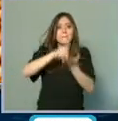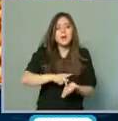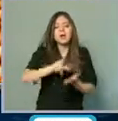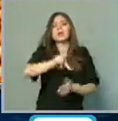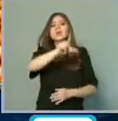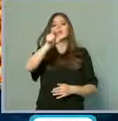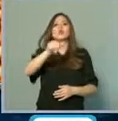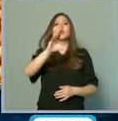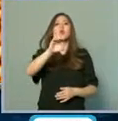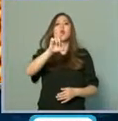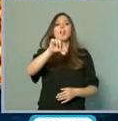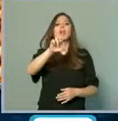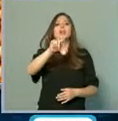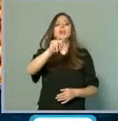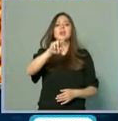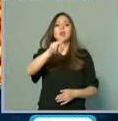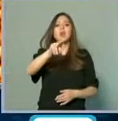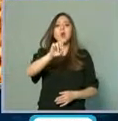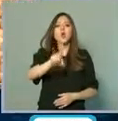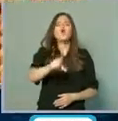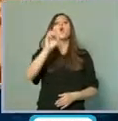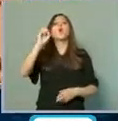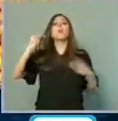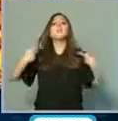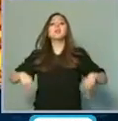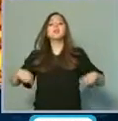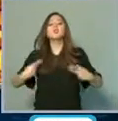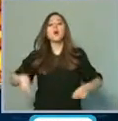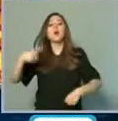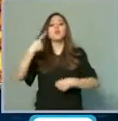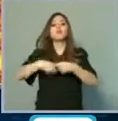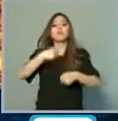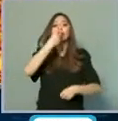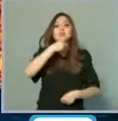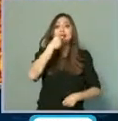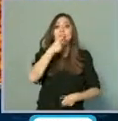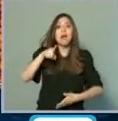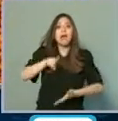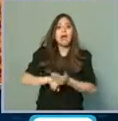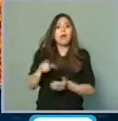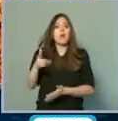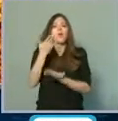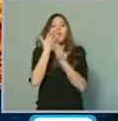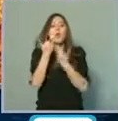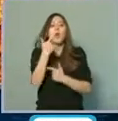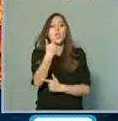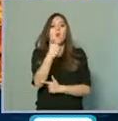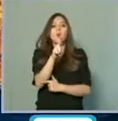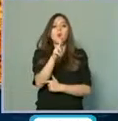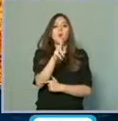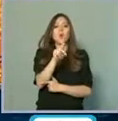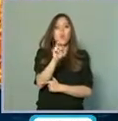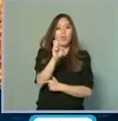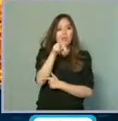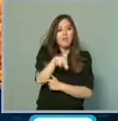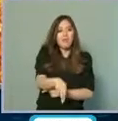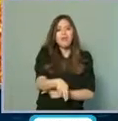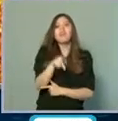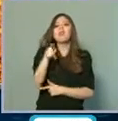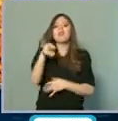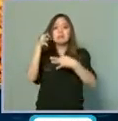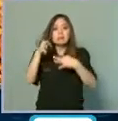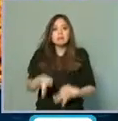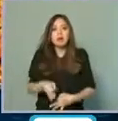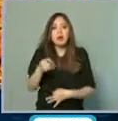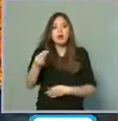con diabetes, es un alimento que no tiene gluten, entonces para aquellas personas que realmente tengan celiaquía, enfermedad celíaca, que realmente